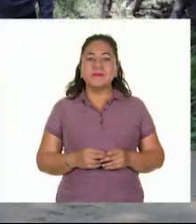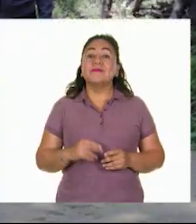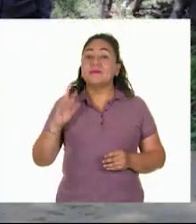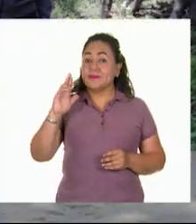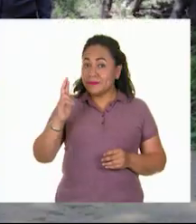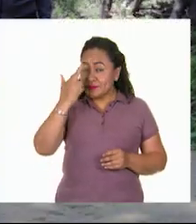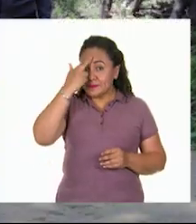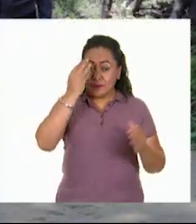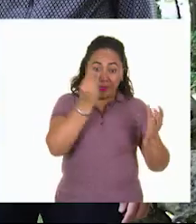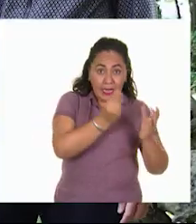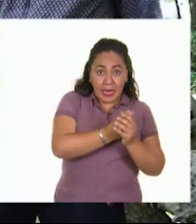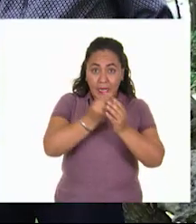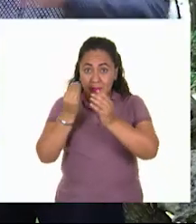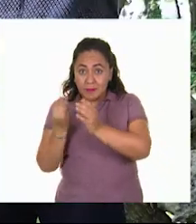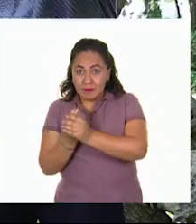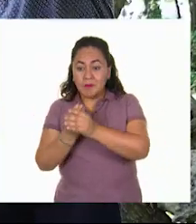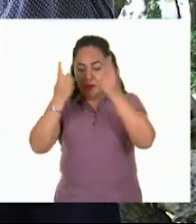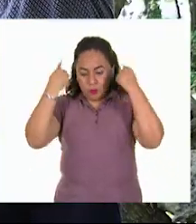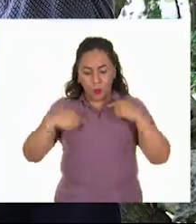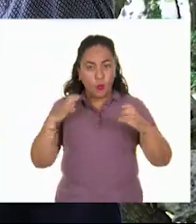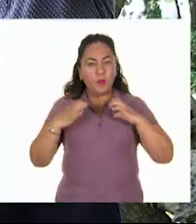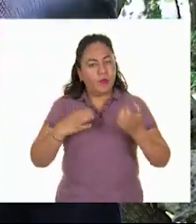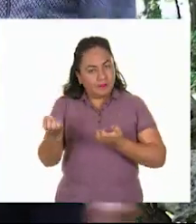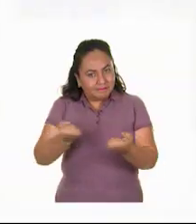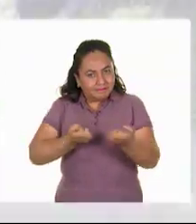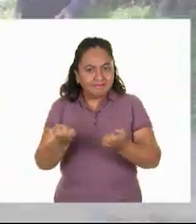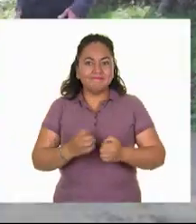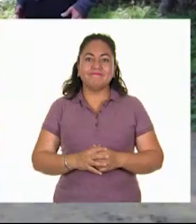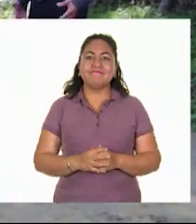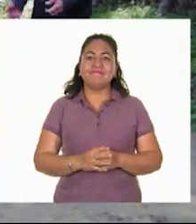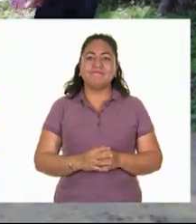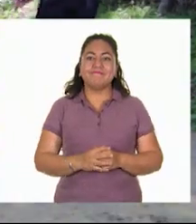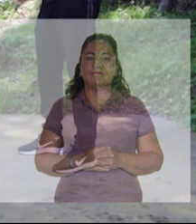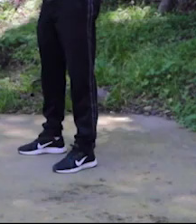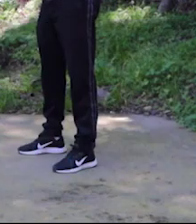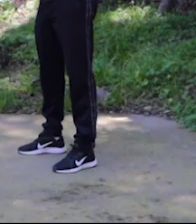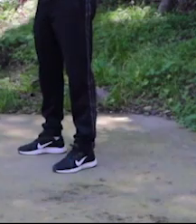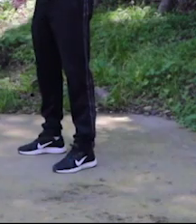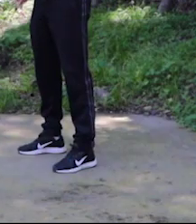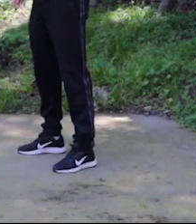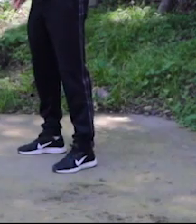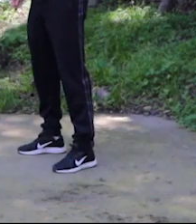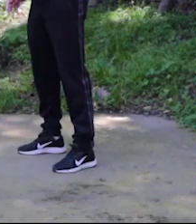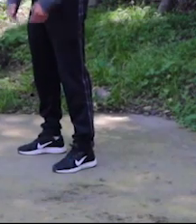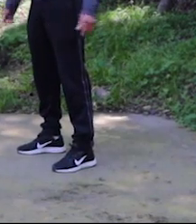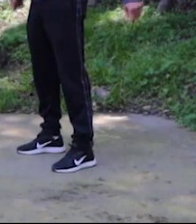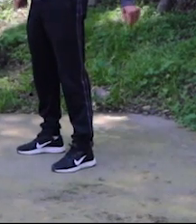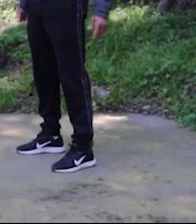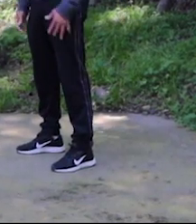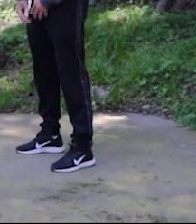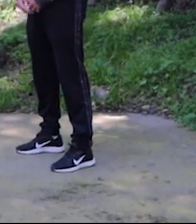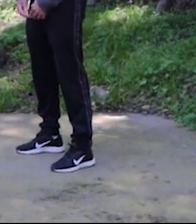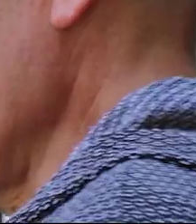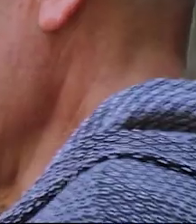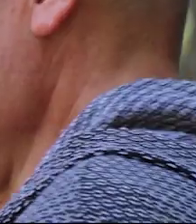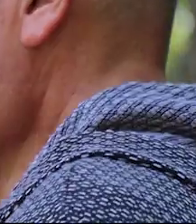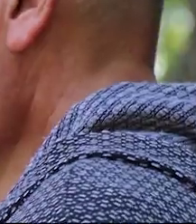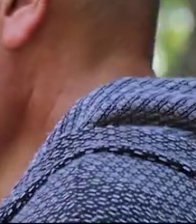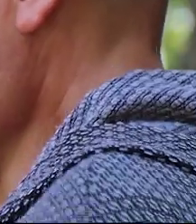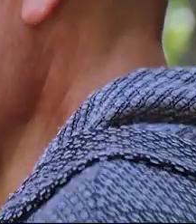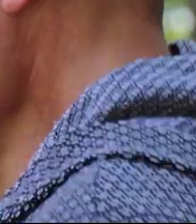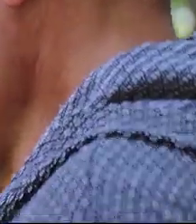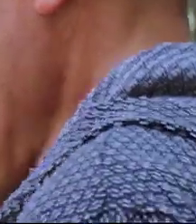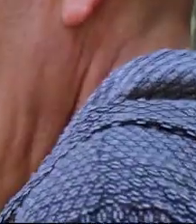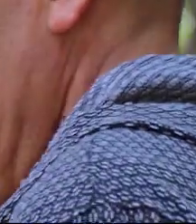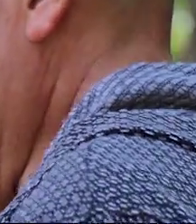Recuerda, entre clase y clase, activa tu cuerpo. Ahora, en esta ocasión vamos a trabajar un poco de hombros. Lo que vamos a